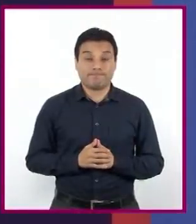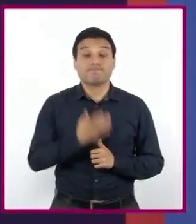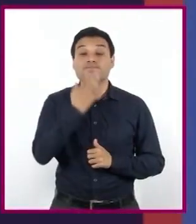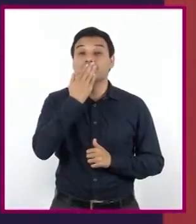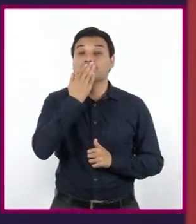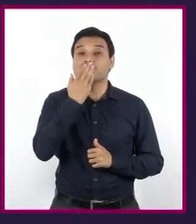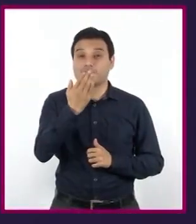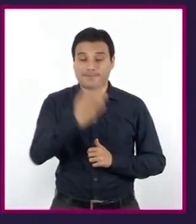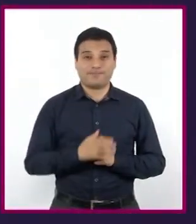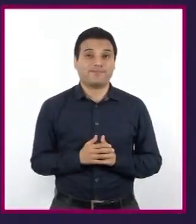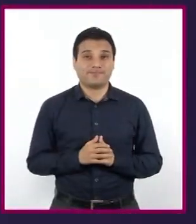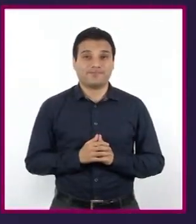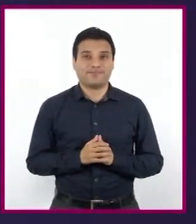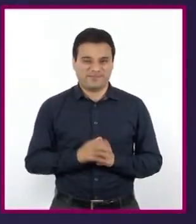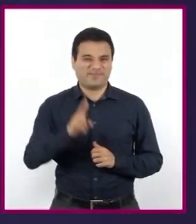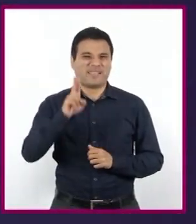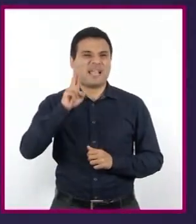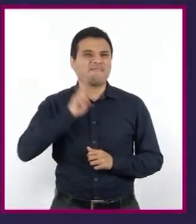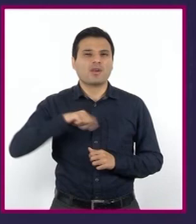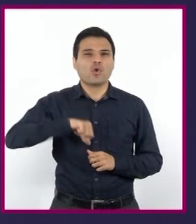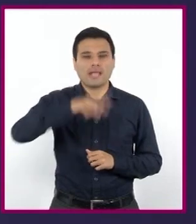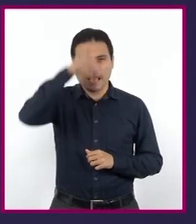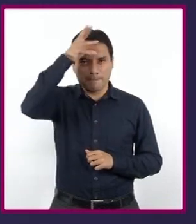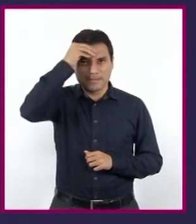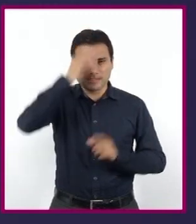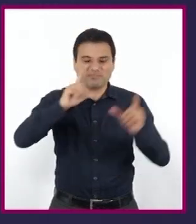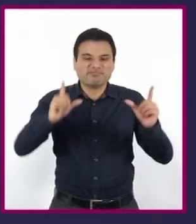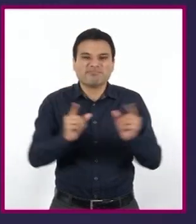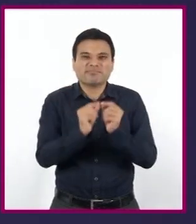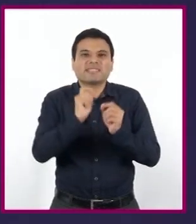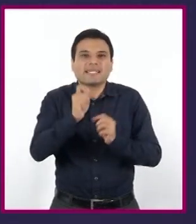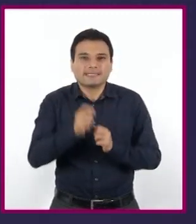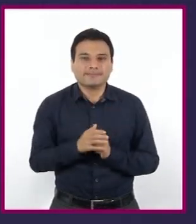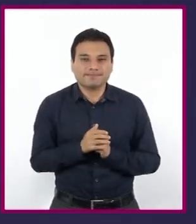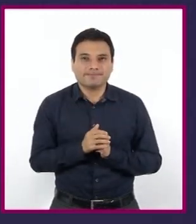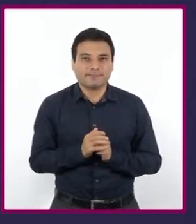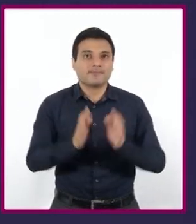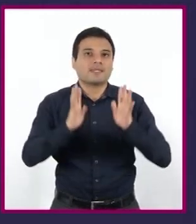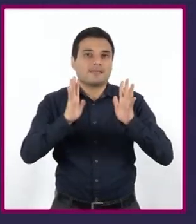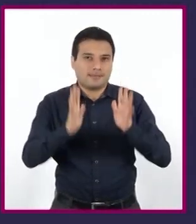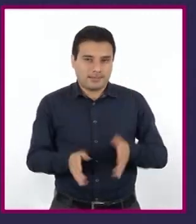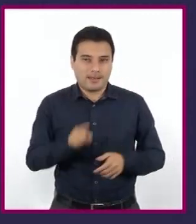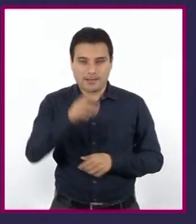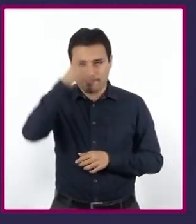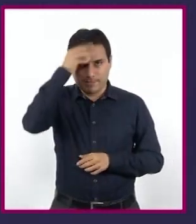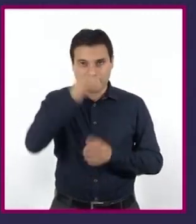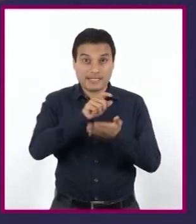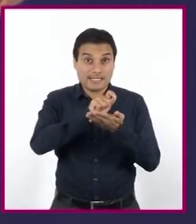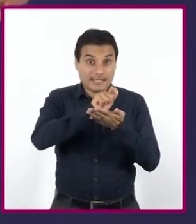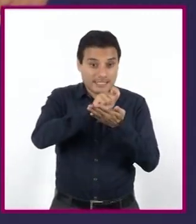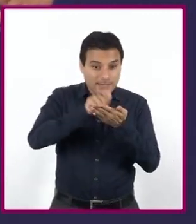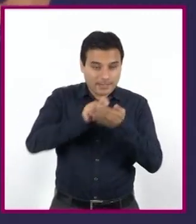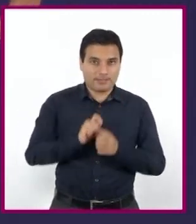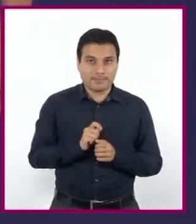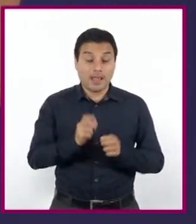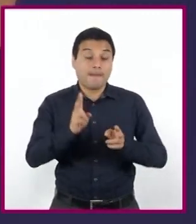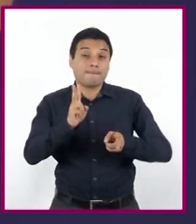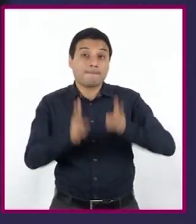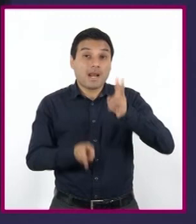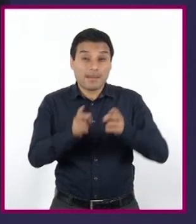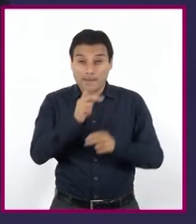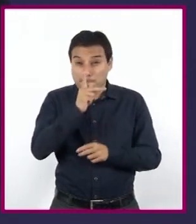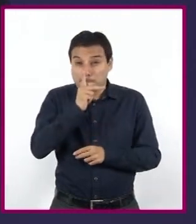Muy bien, recapitulemos. Hoy han aprendido a escribir o interactuar no siempre con las mismas